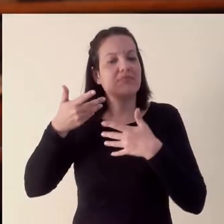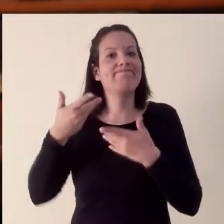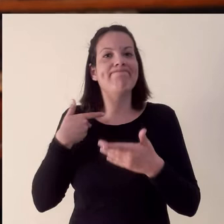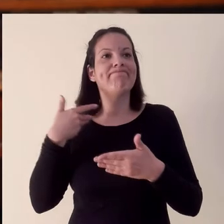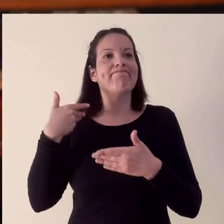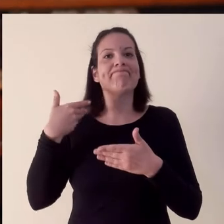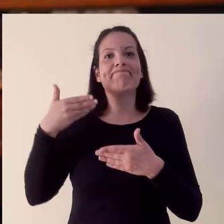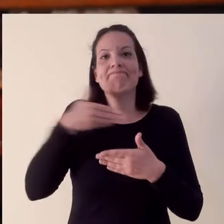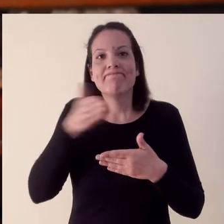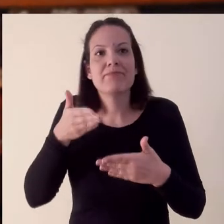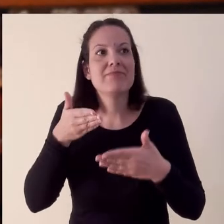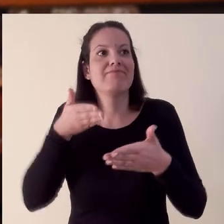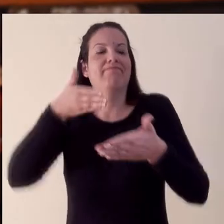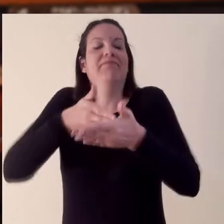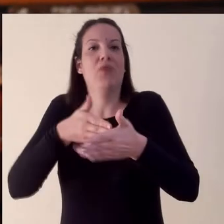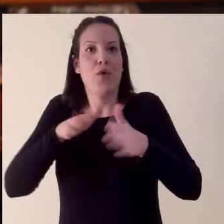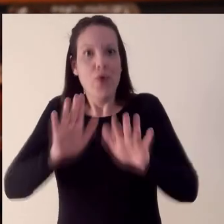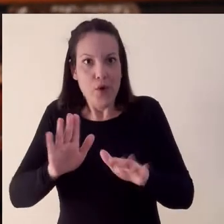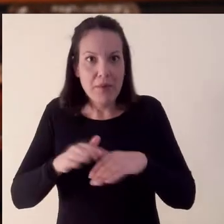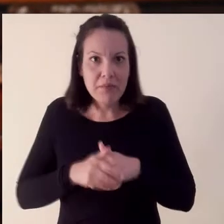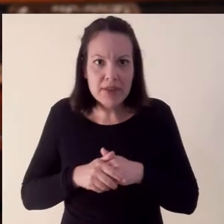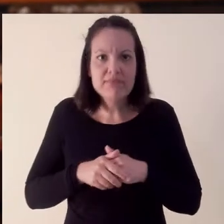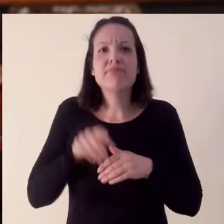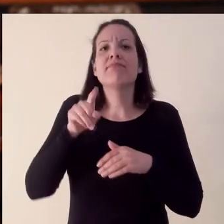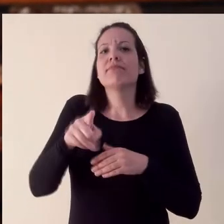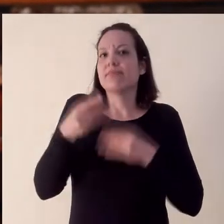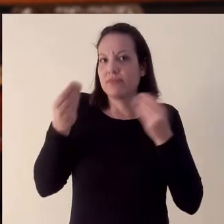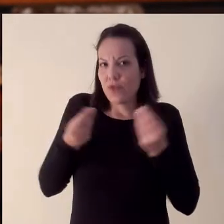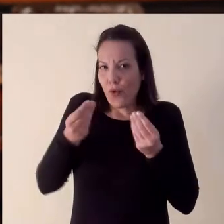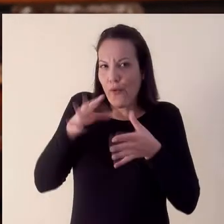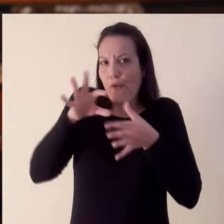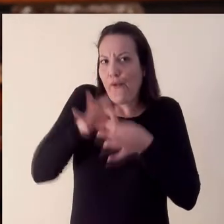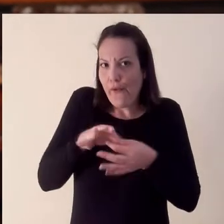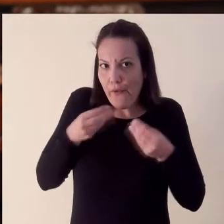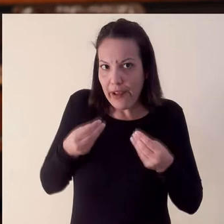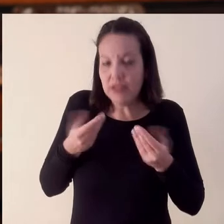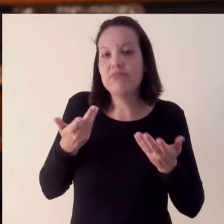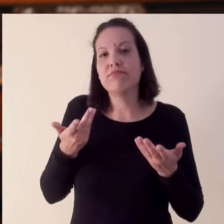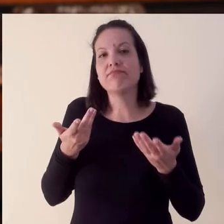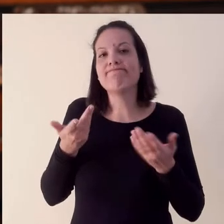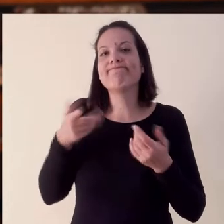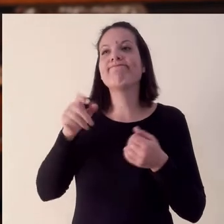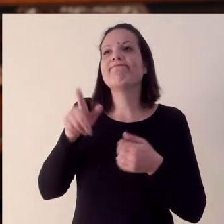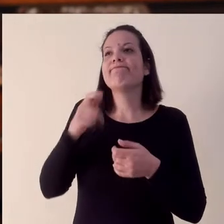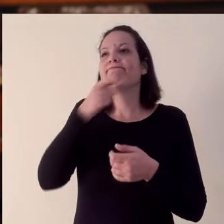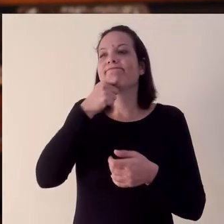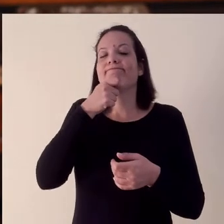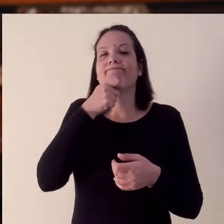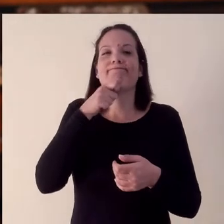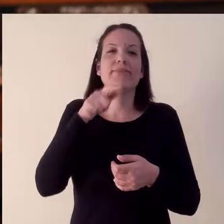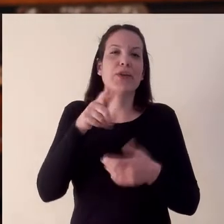momento que tuvieron que ver en su momento con, bueno, con trabajar,